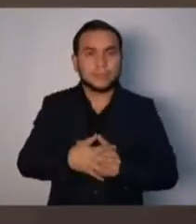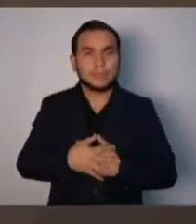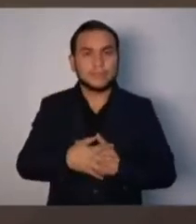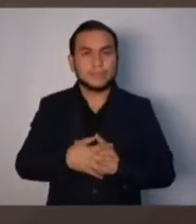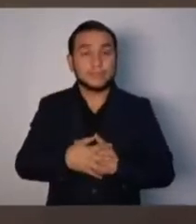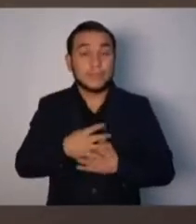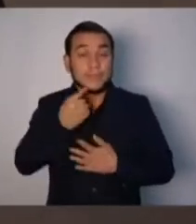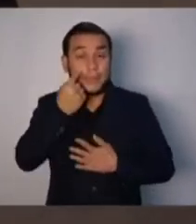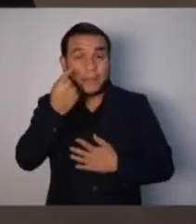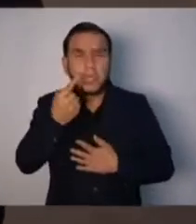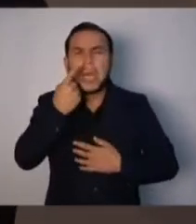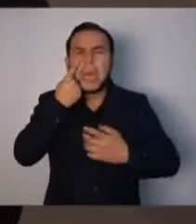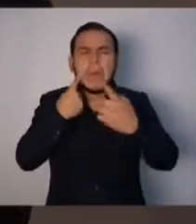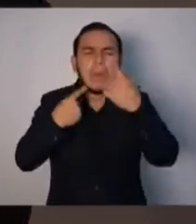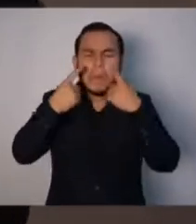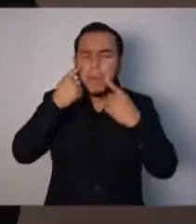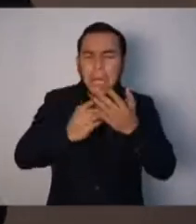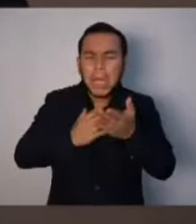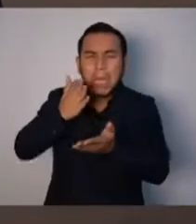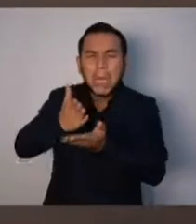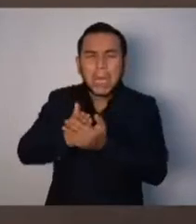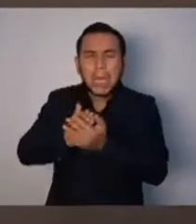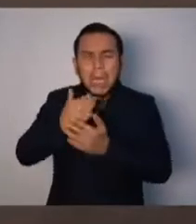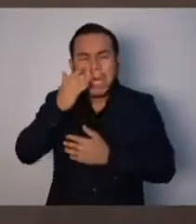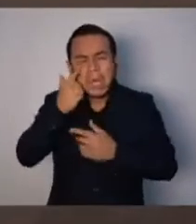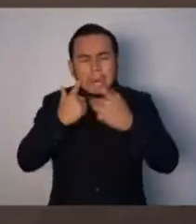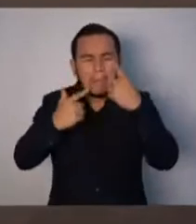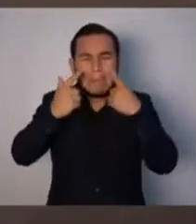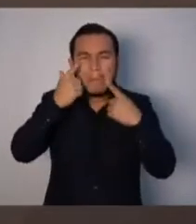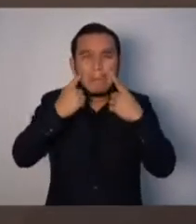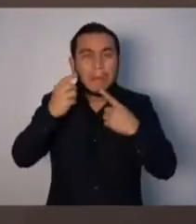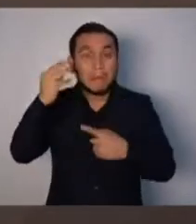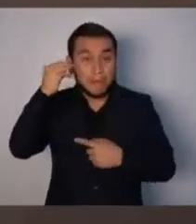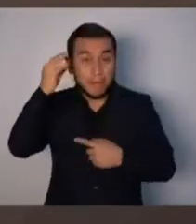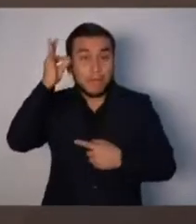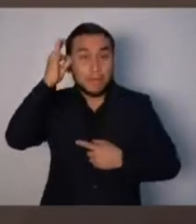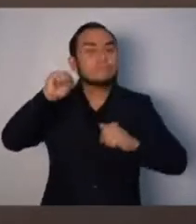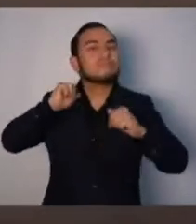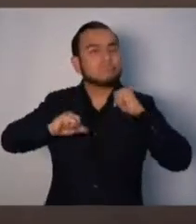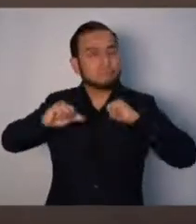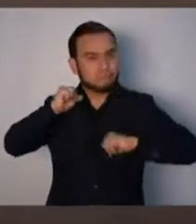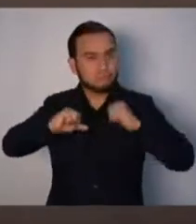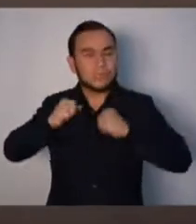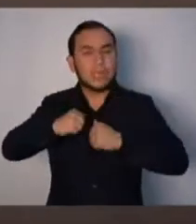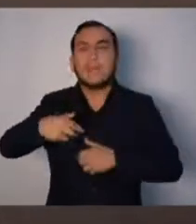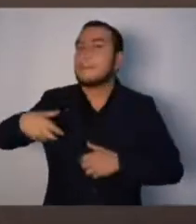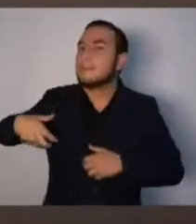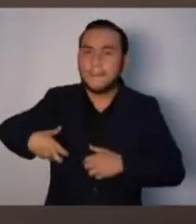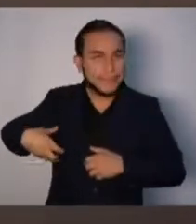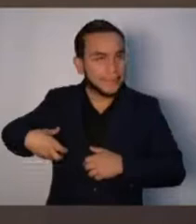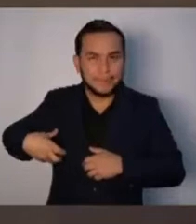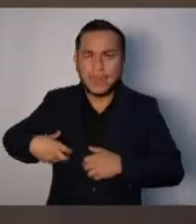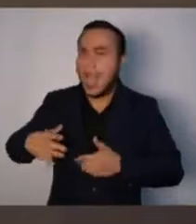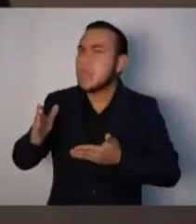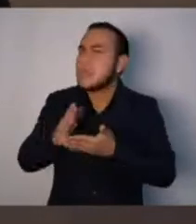y viendo llorar a caixa con las lágrimas de cocodrilo que mintió y no hizo